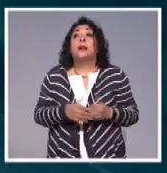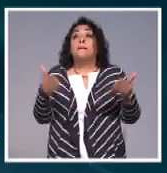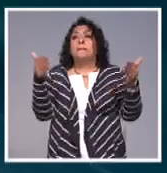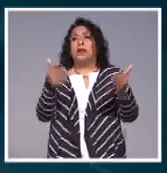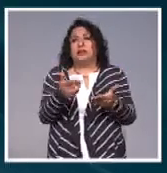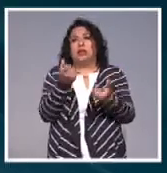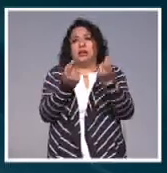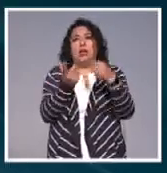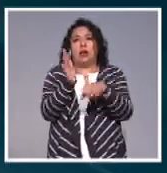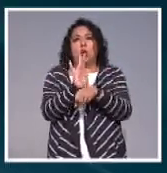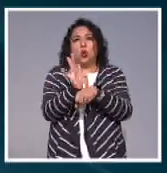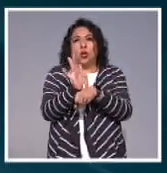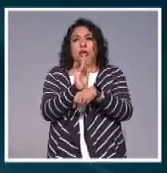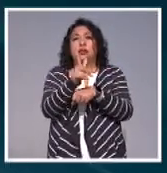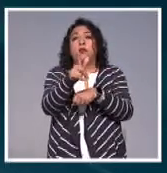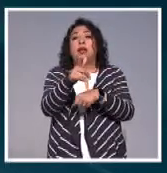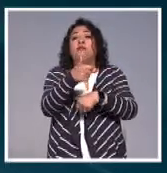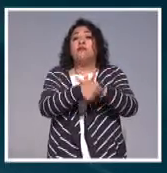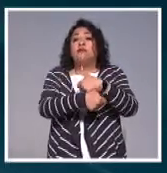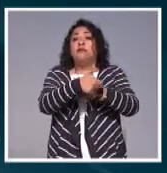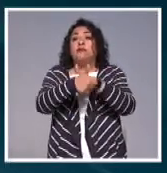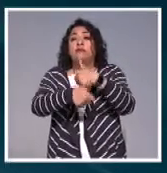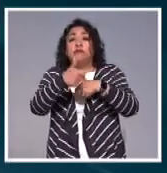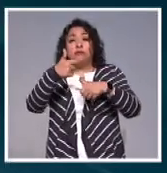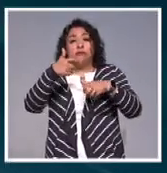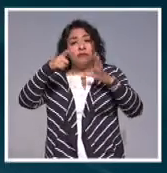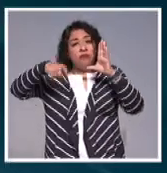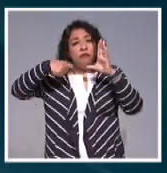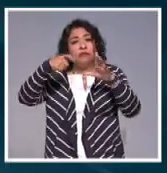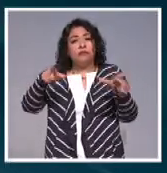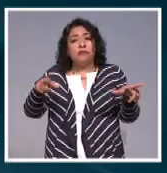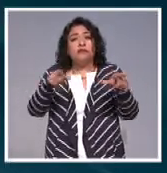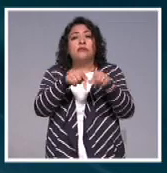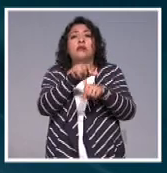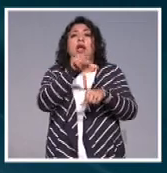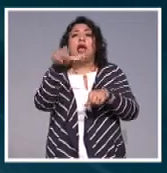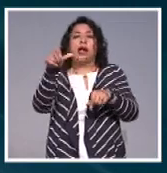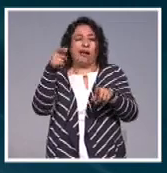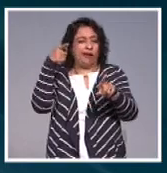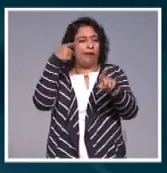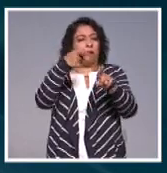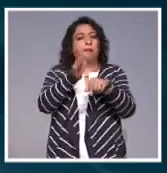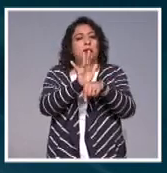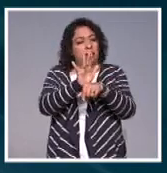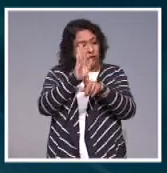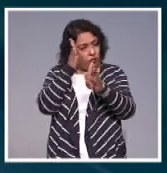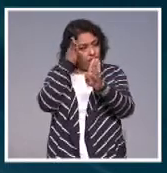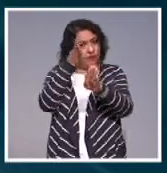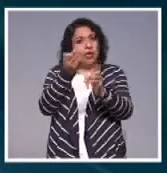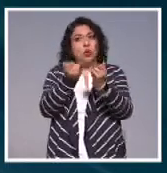Presentarán algunas de sus películas y su rally de cortometraje también estará dedicado a su filmografía.